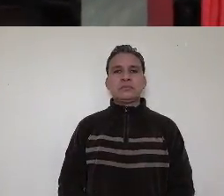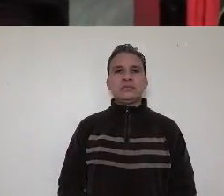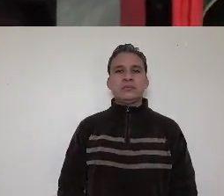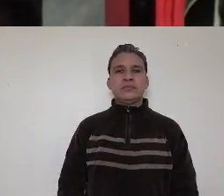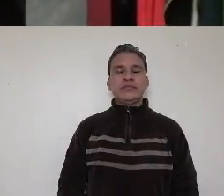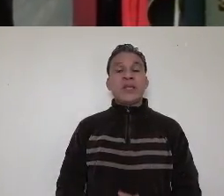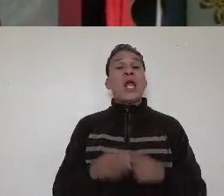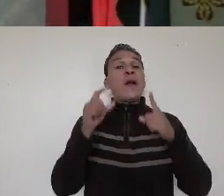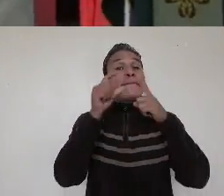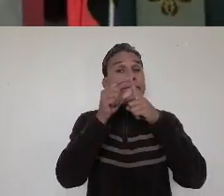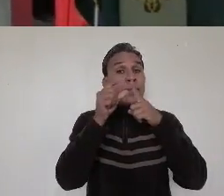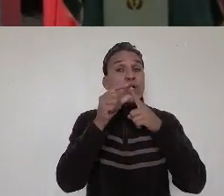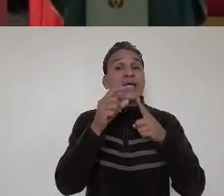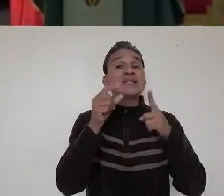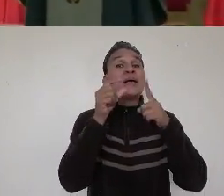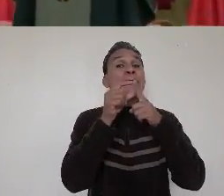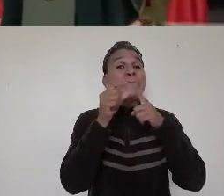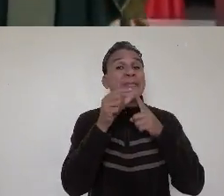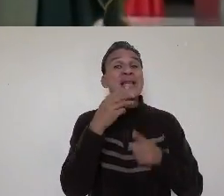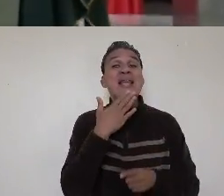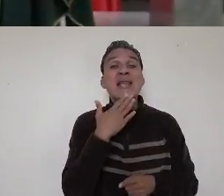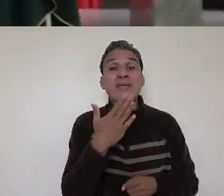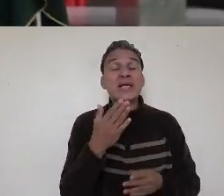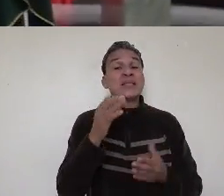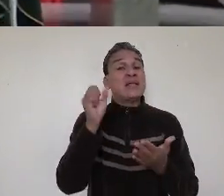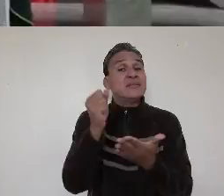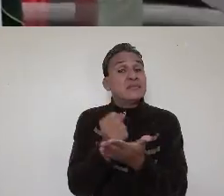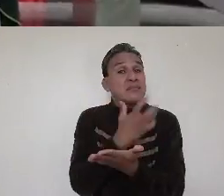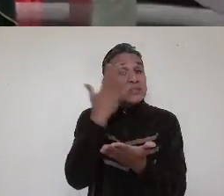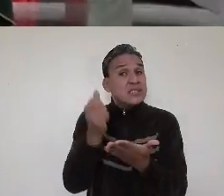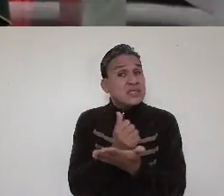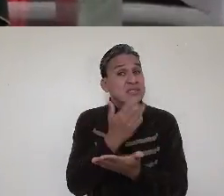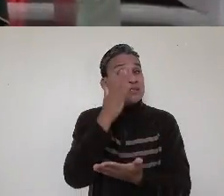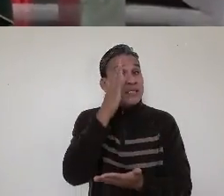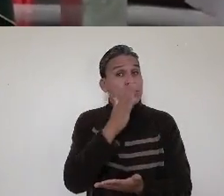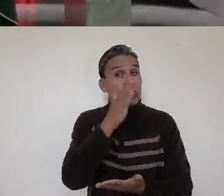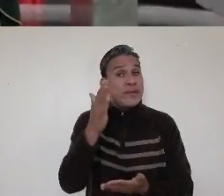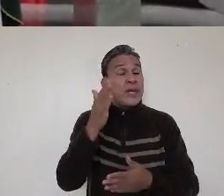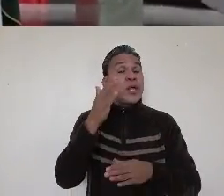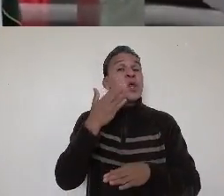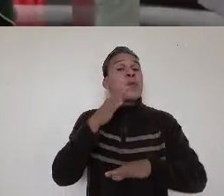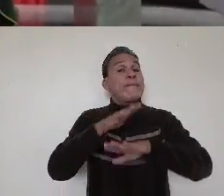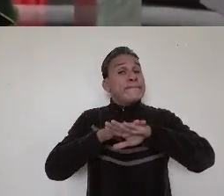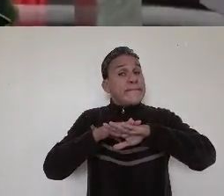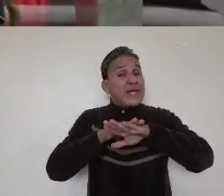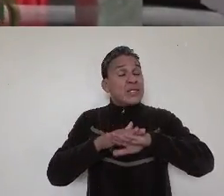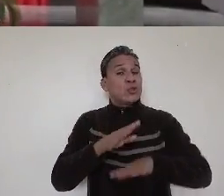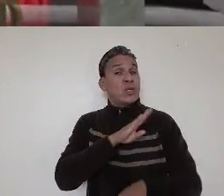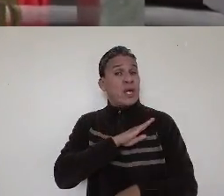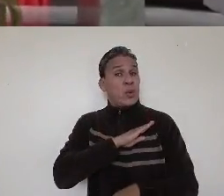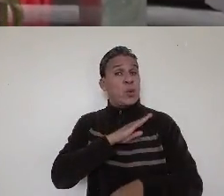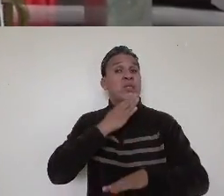Jesús. Por estas palabras del Santo Evangelio, sean perdonados nuestros pecados. Amén.